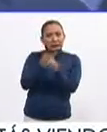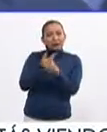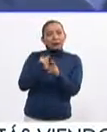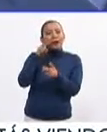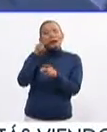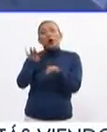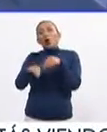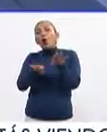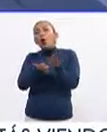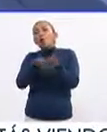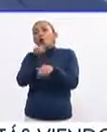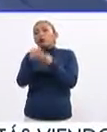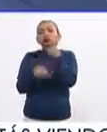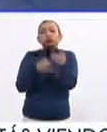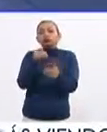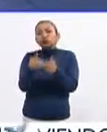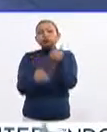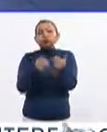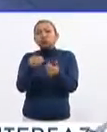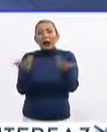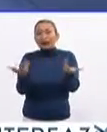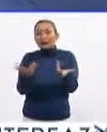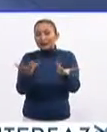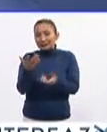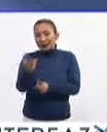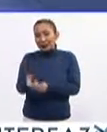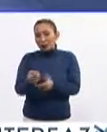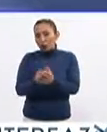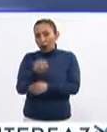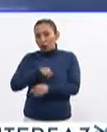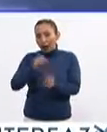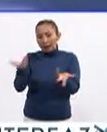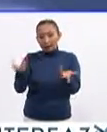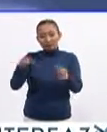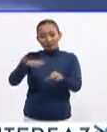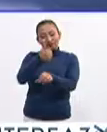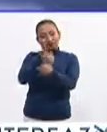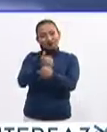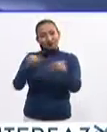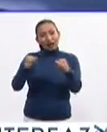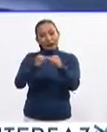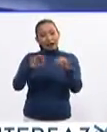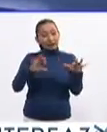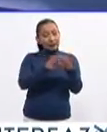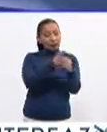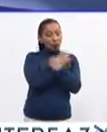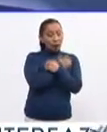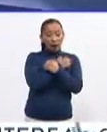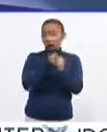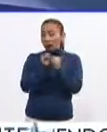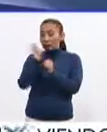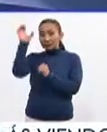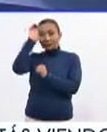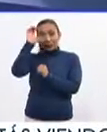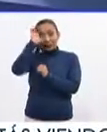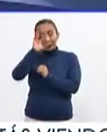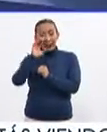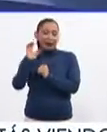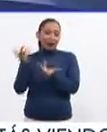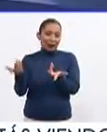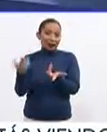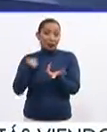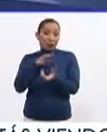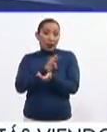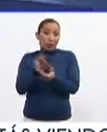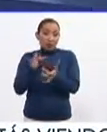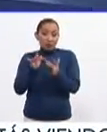pendientes para ver cómo se va desarrollando esta nueva estructura en donde se unen la educación con la ciencia, que